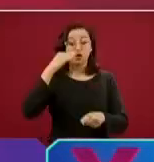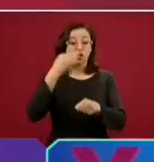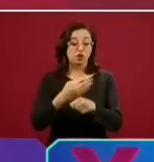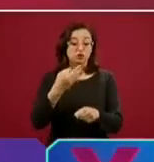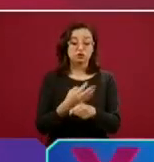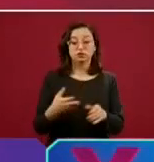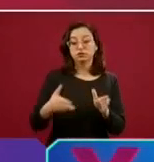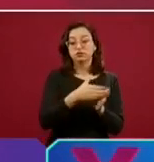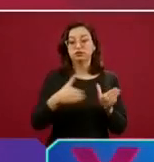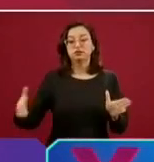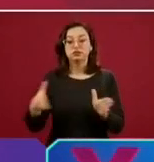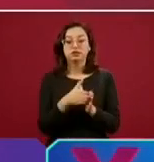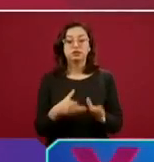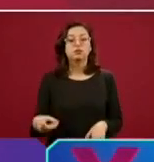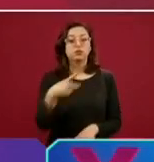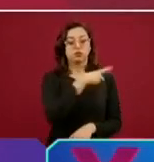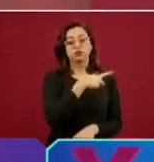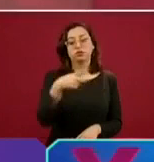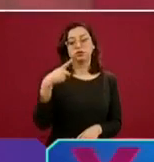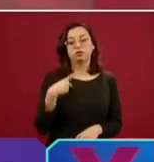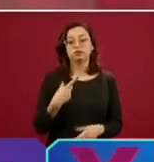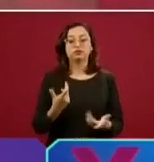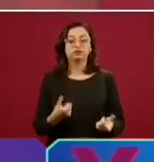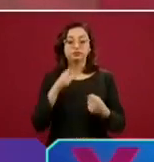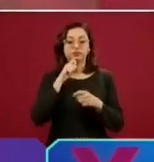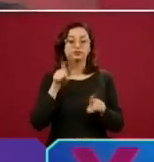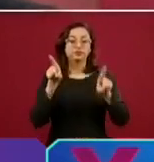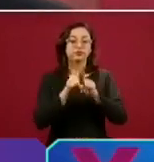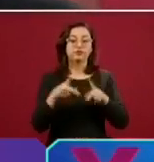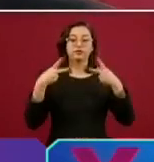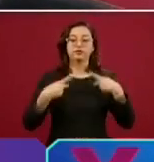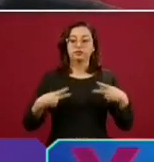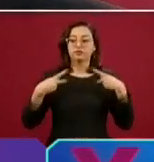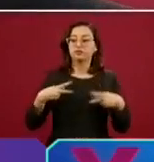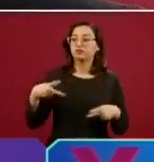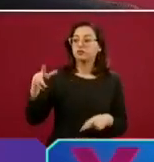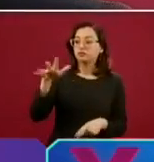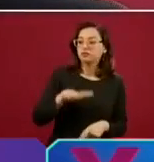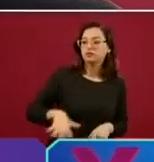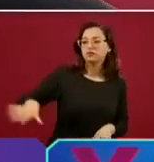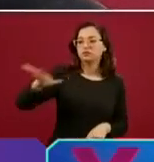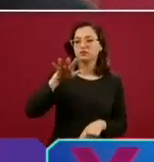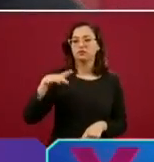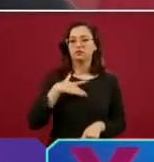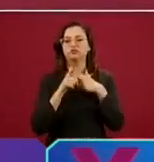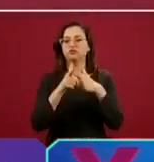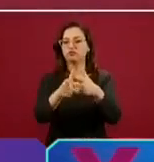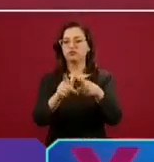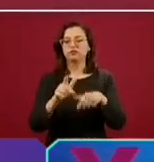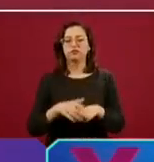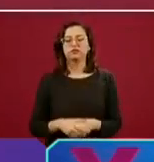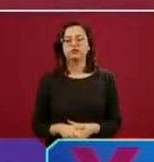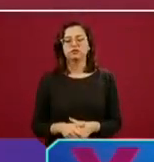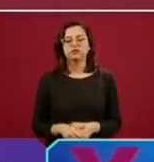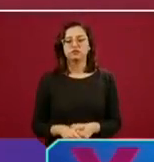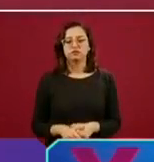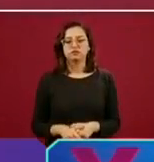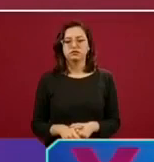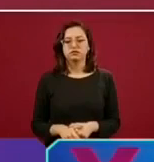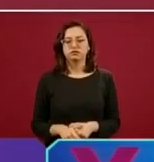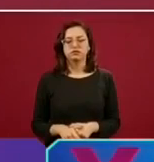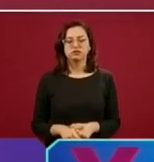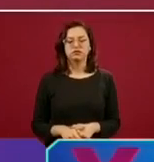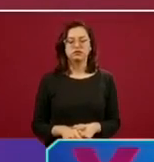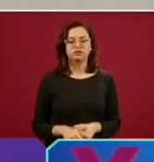minería, petróleo y proyectos de energía eólica. El presidente descartó que se otorguen estímulos especiales para empresas ante